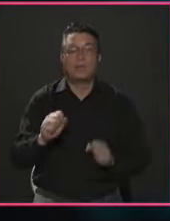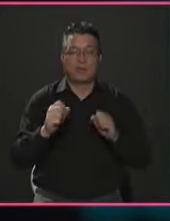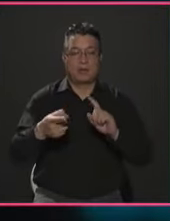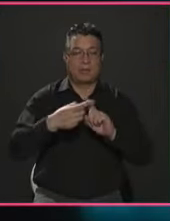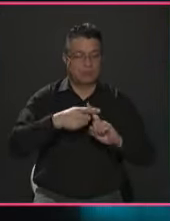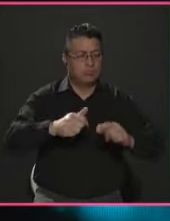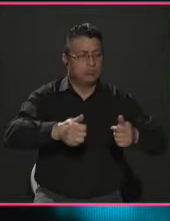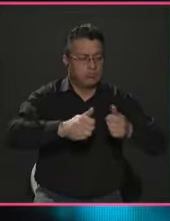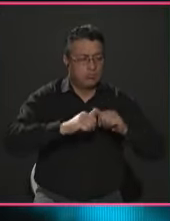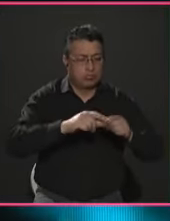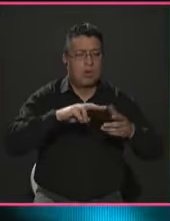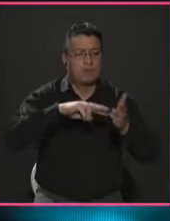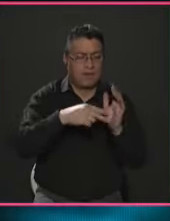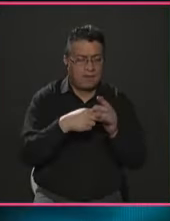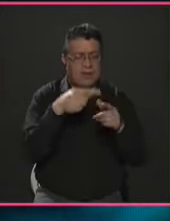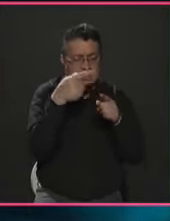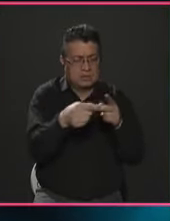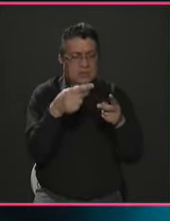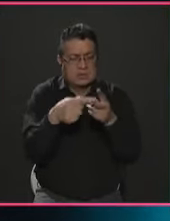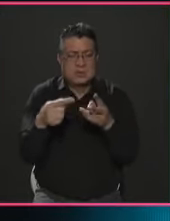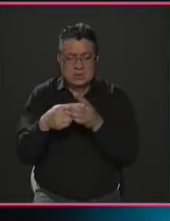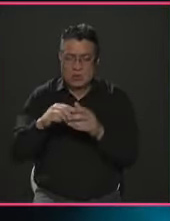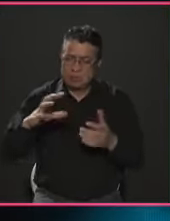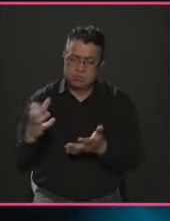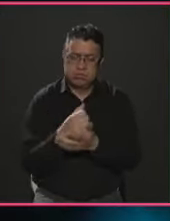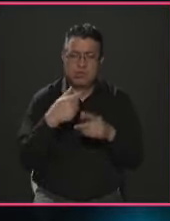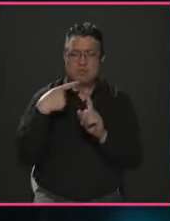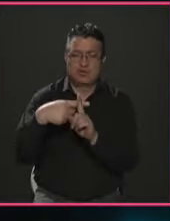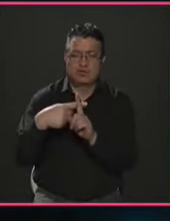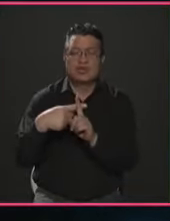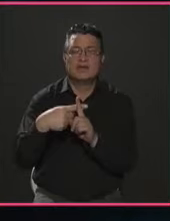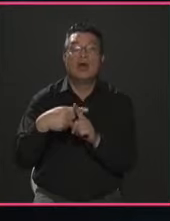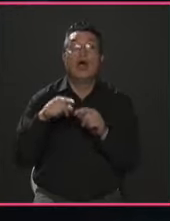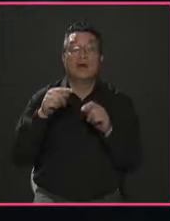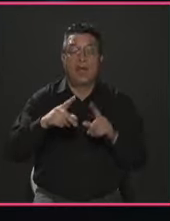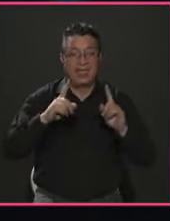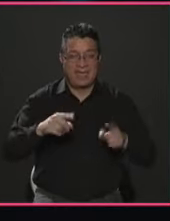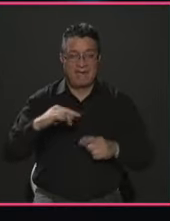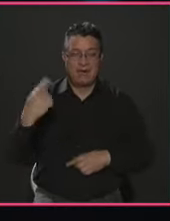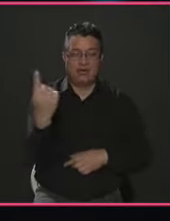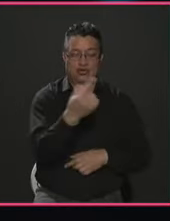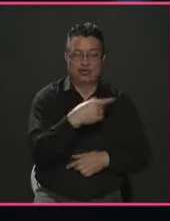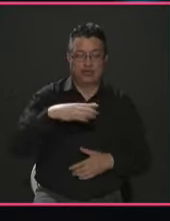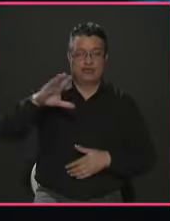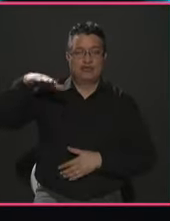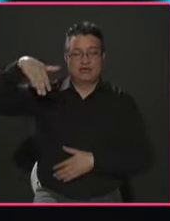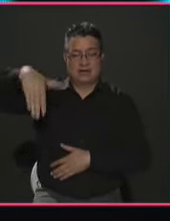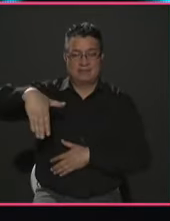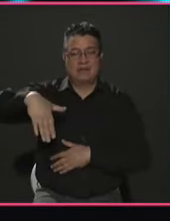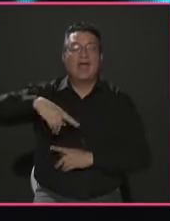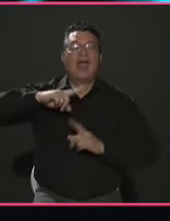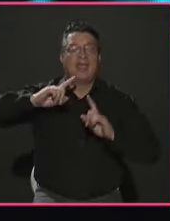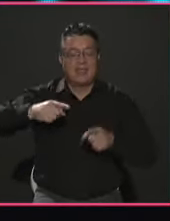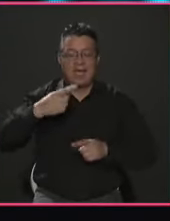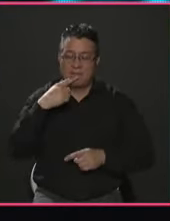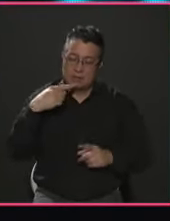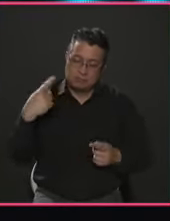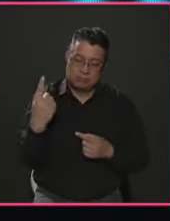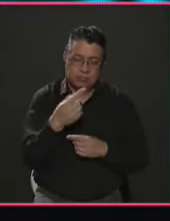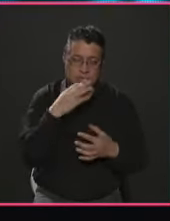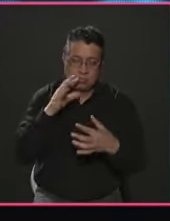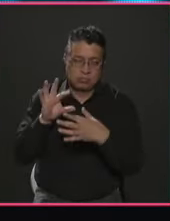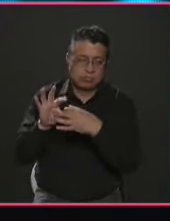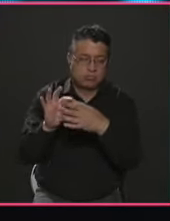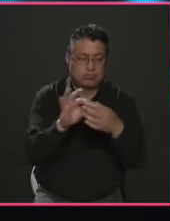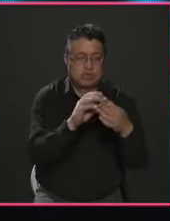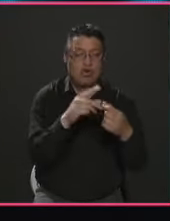éxito las crisis simultáneas que enfrentamos nuestra región debe operar debe operar como un bloque y tener voces coordinadas en lugar